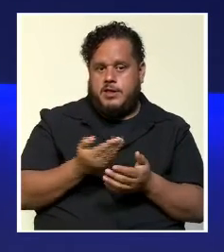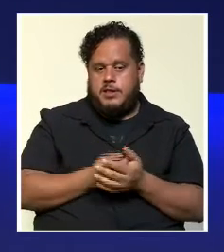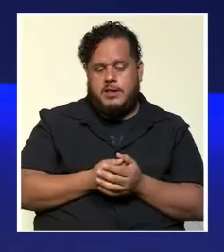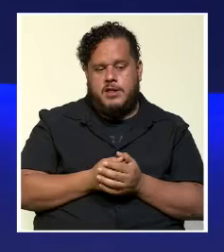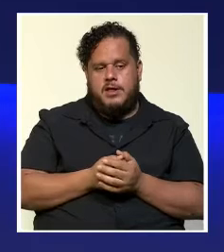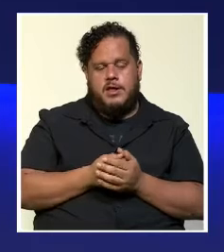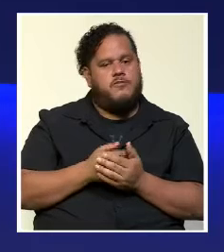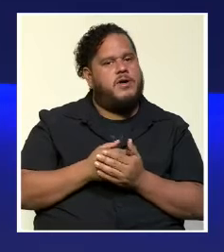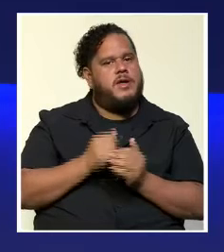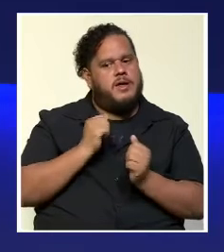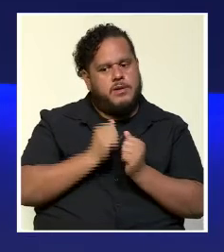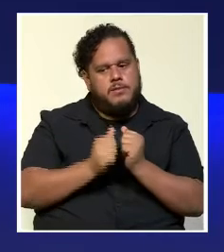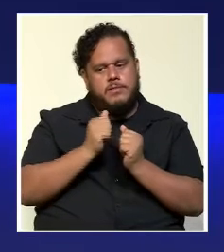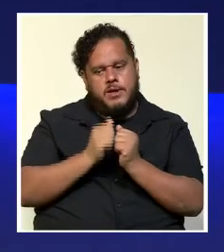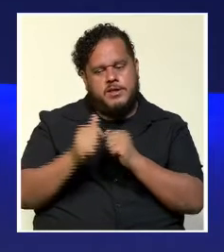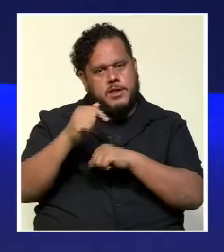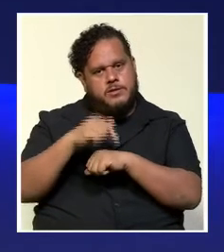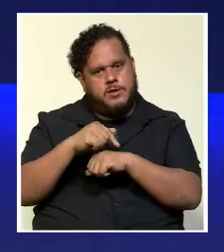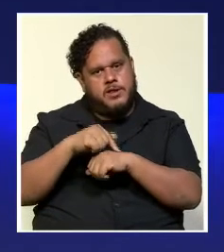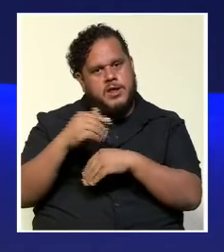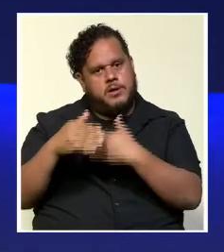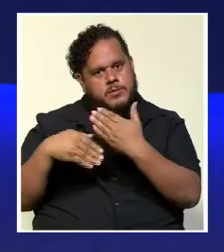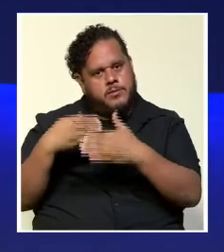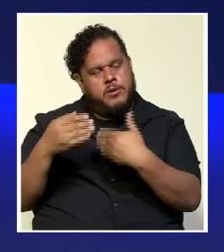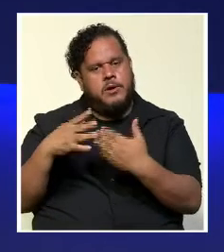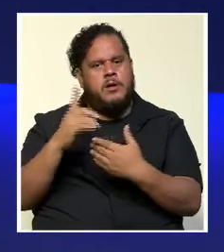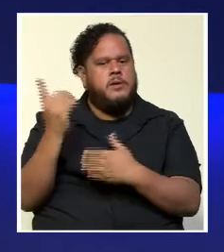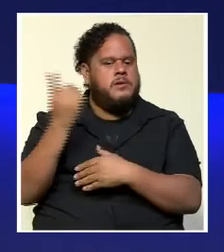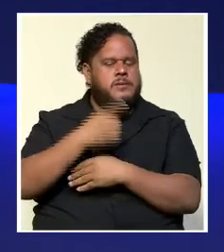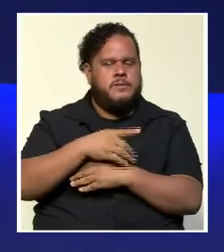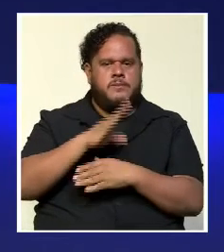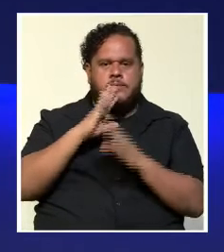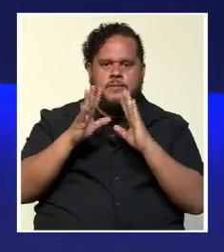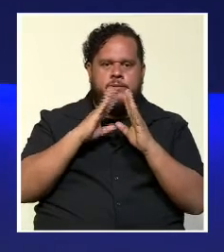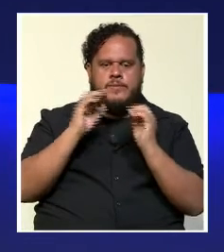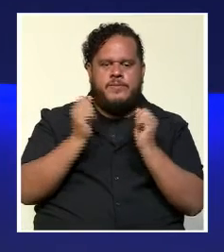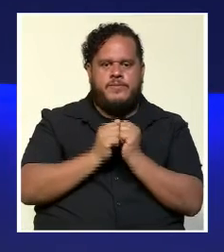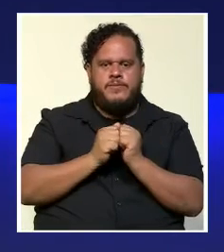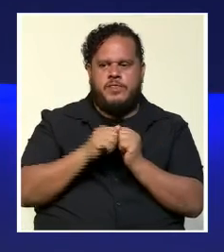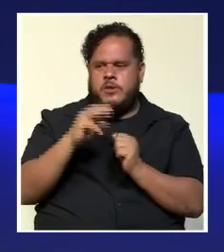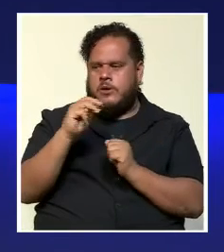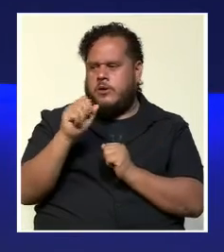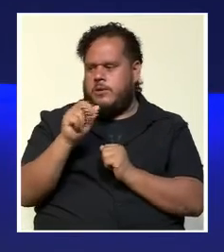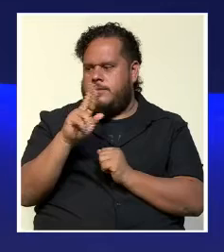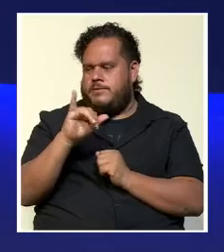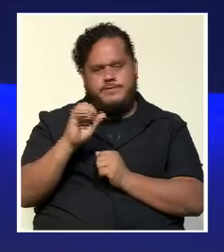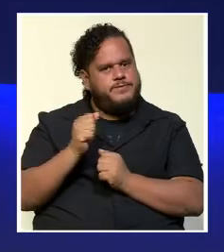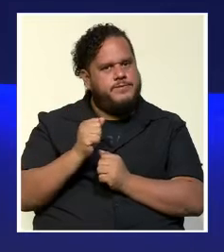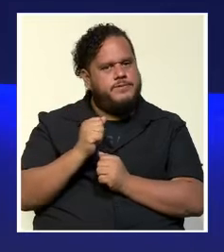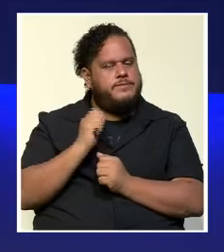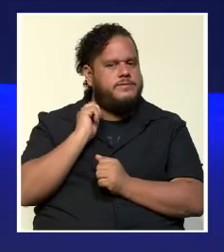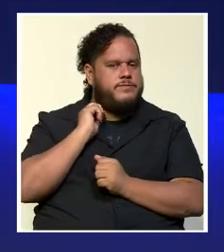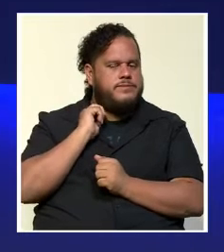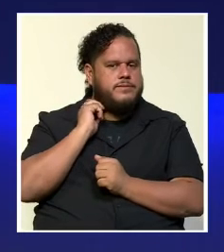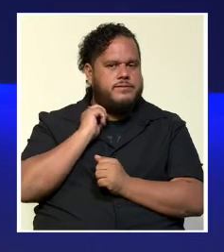fue pasando el tiempo y un día conversando justamente, creo que fue con María,